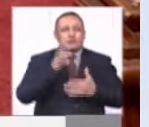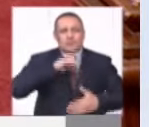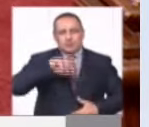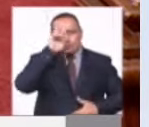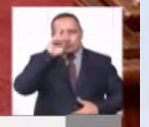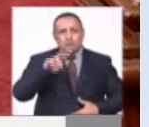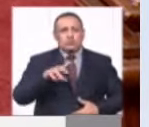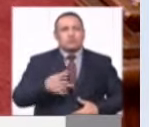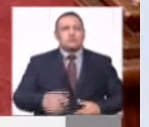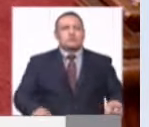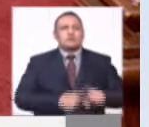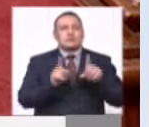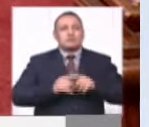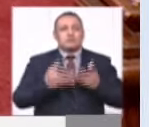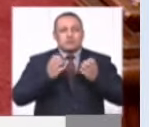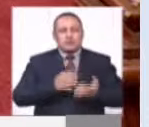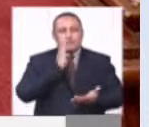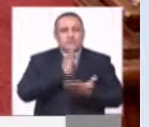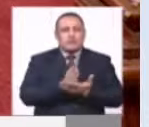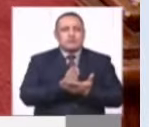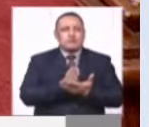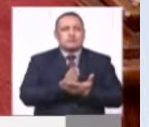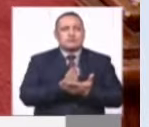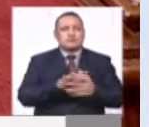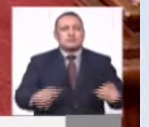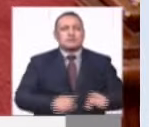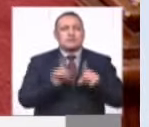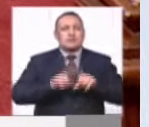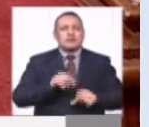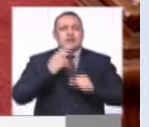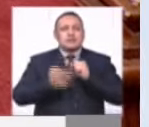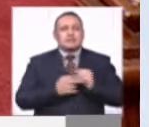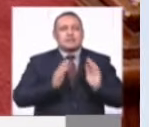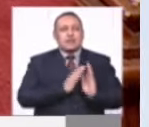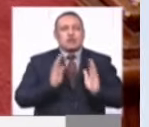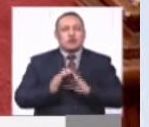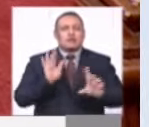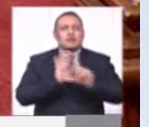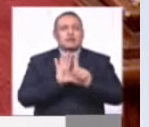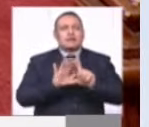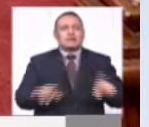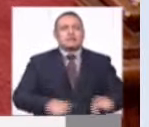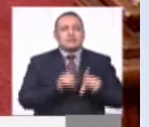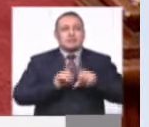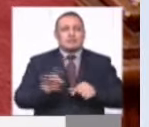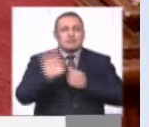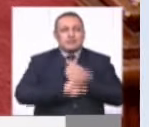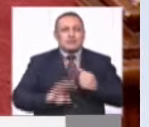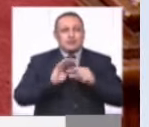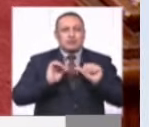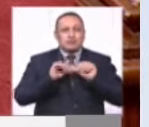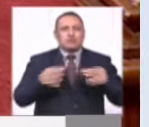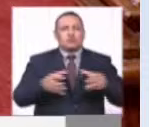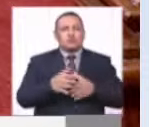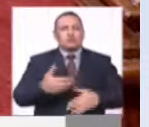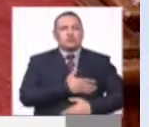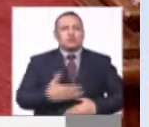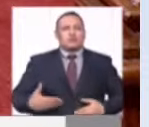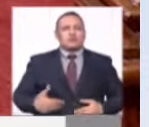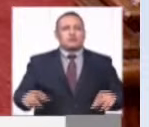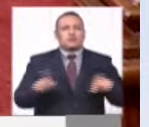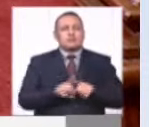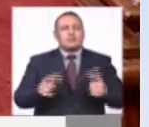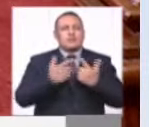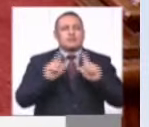país. Vamos a ser firmes en garantizar el orden constitucional, defender la vigencia del Estado de Derecho,